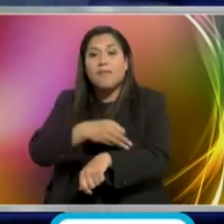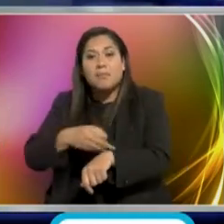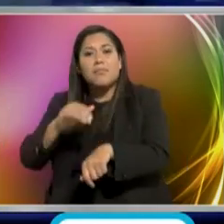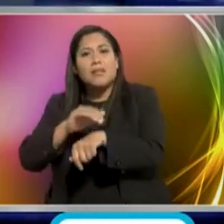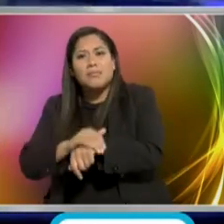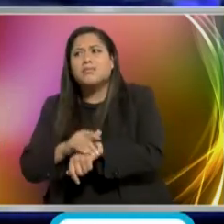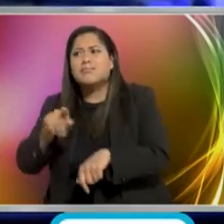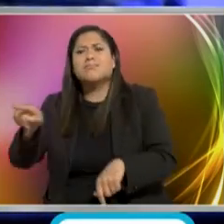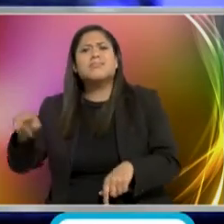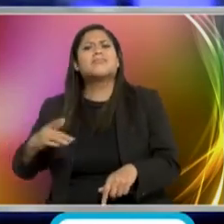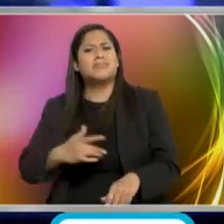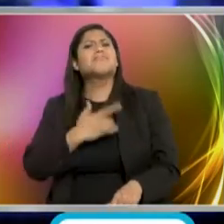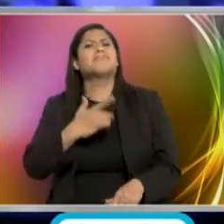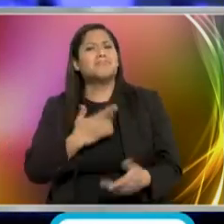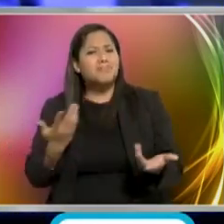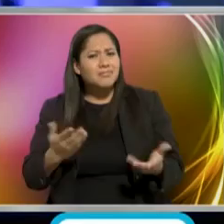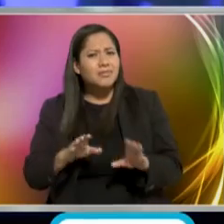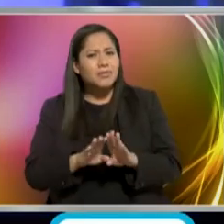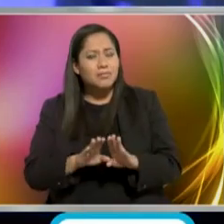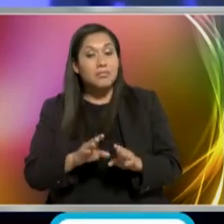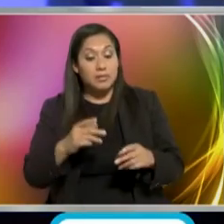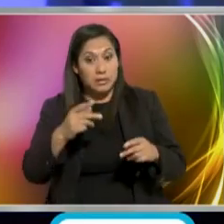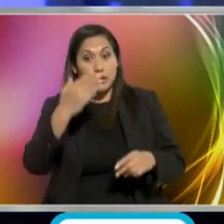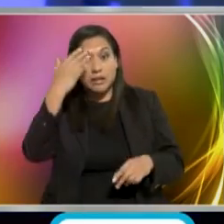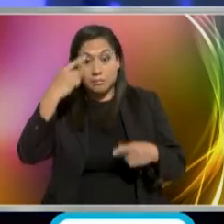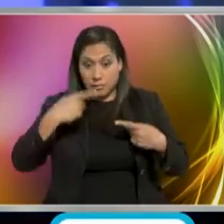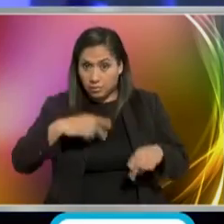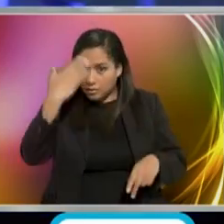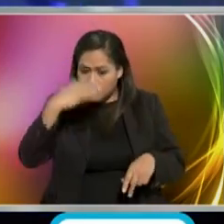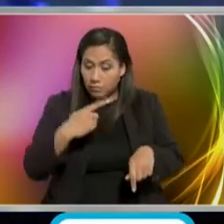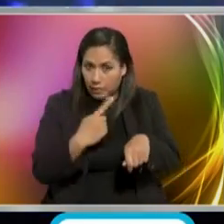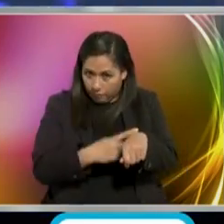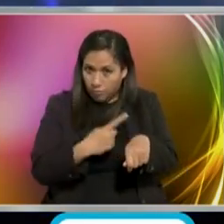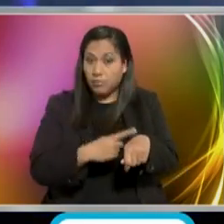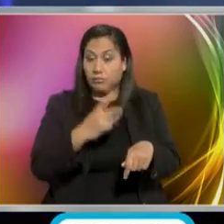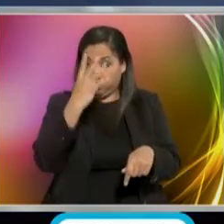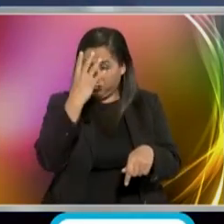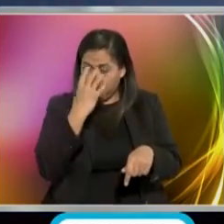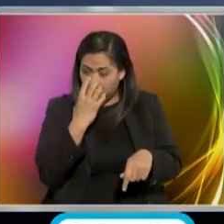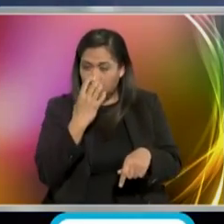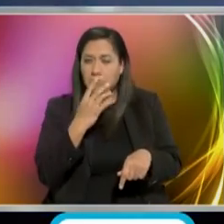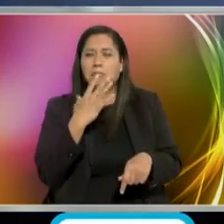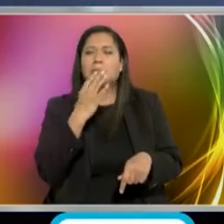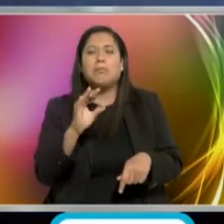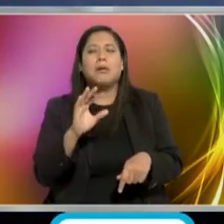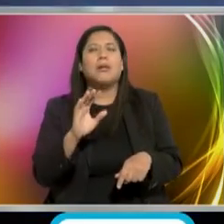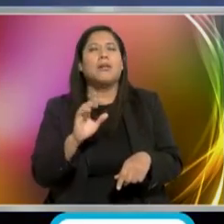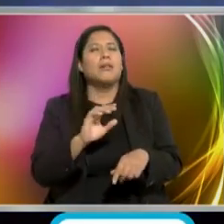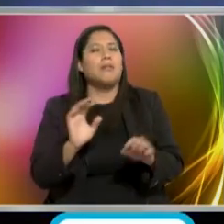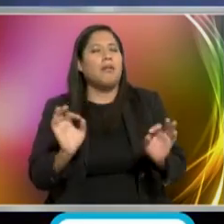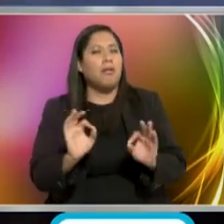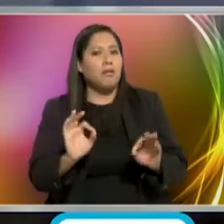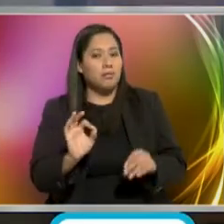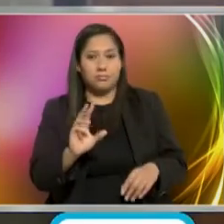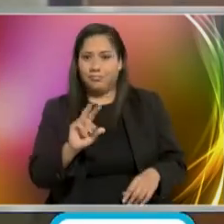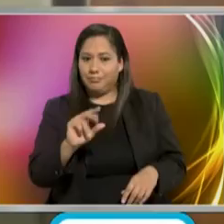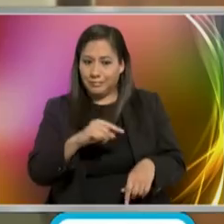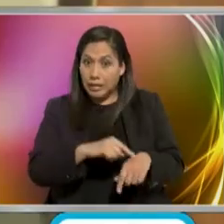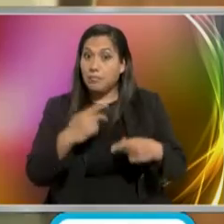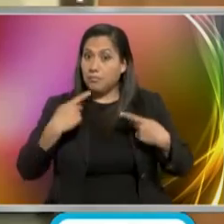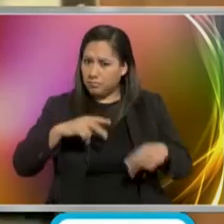¿no? Que la gente sepa que es una enfermedad de veras, que no es nada más un chiste de la gente que está deprimida y que